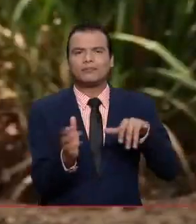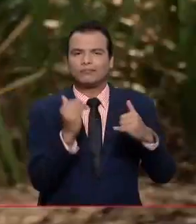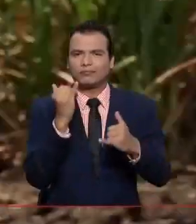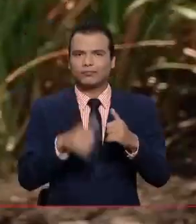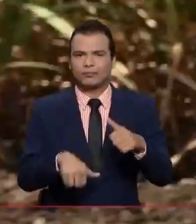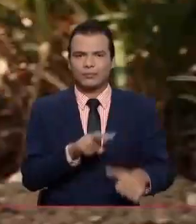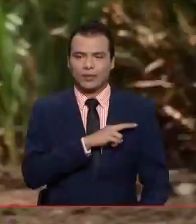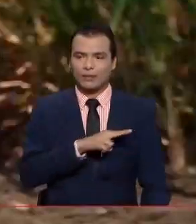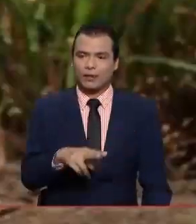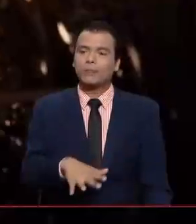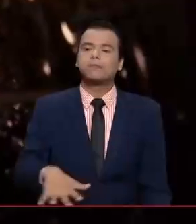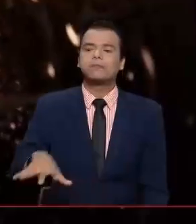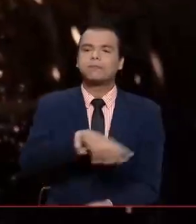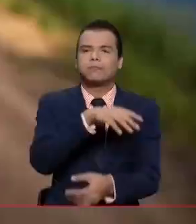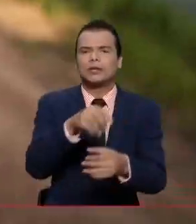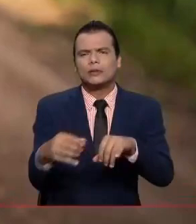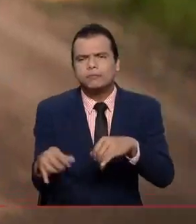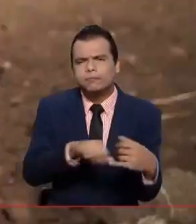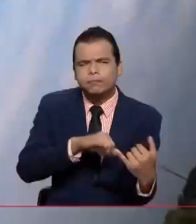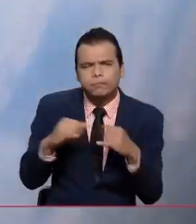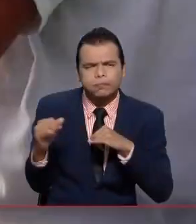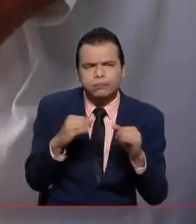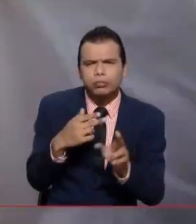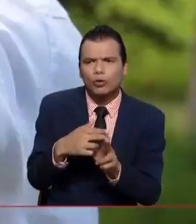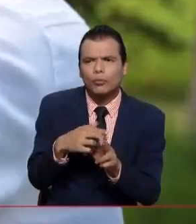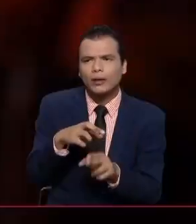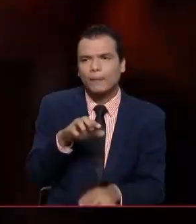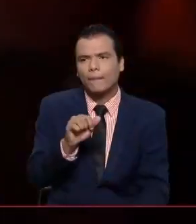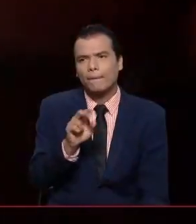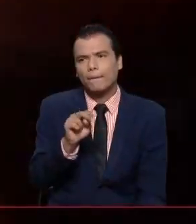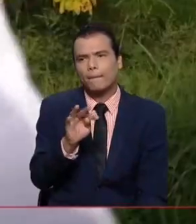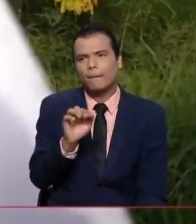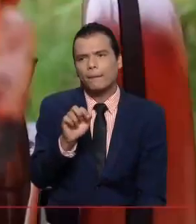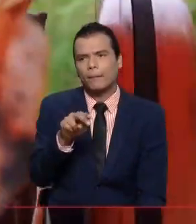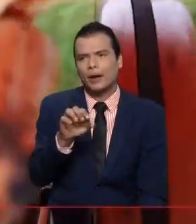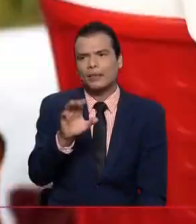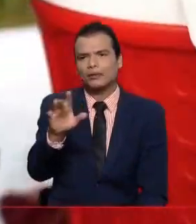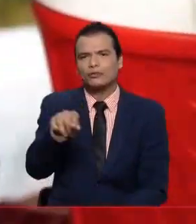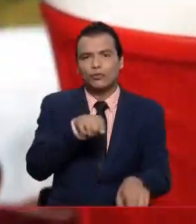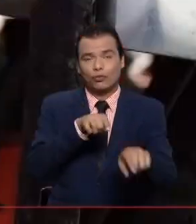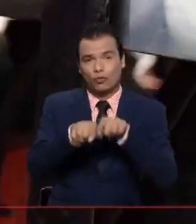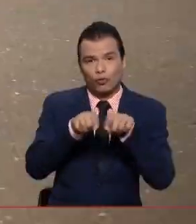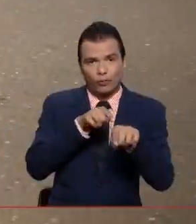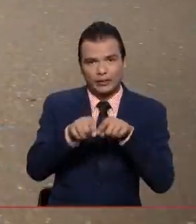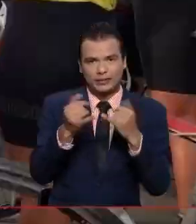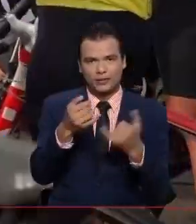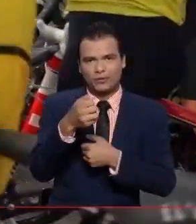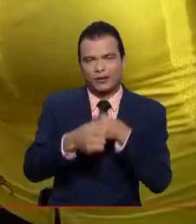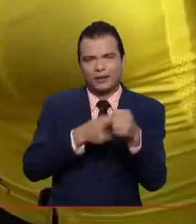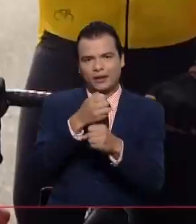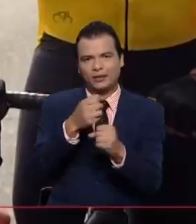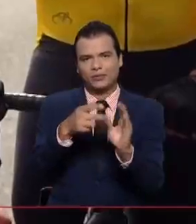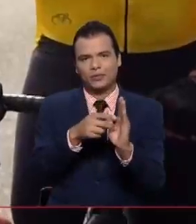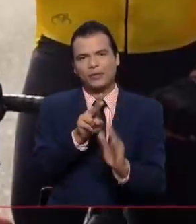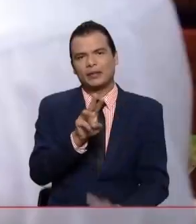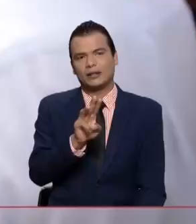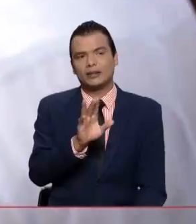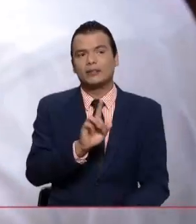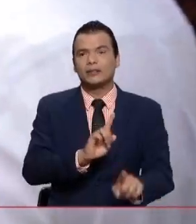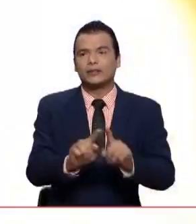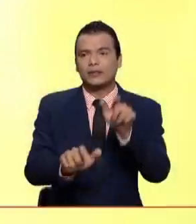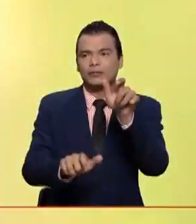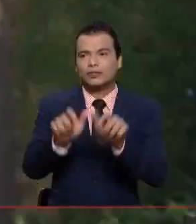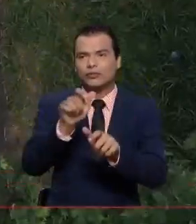Ruta Pantano, la Ruta Pantano de Ciclismo 2023, donde ciclistas profesionales y amateurs van a